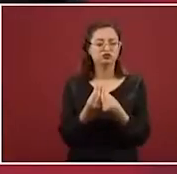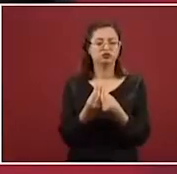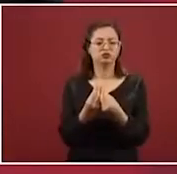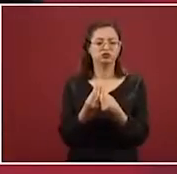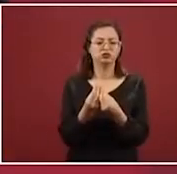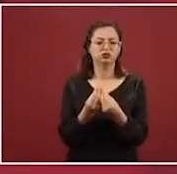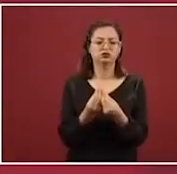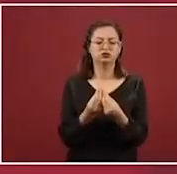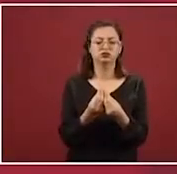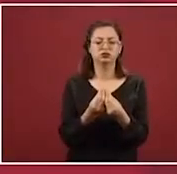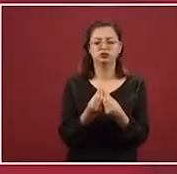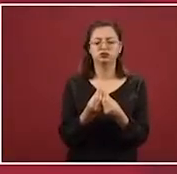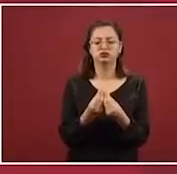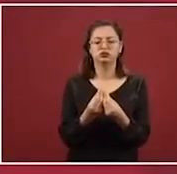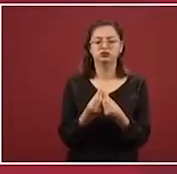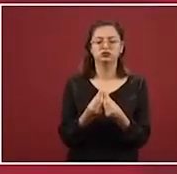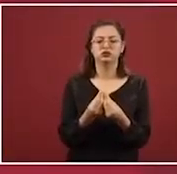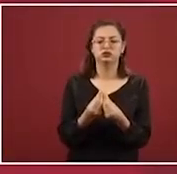que